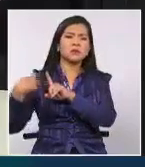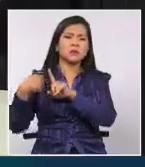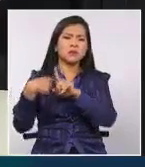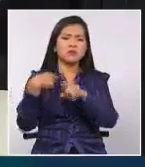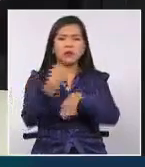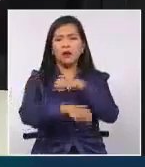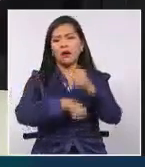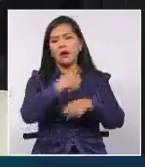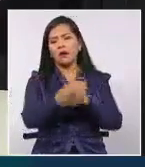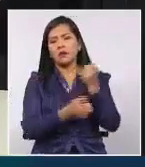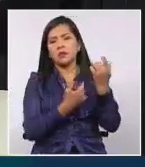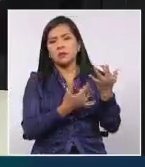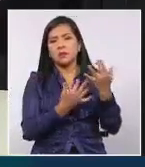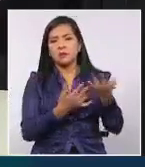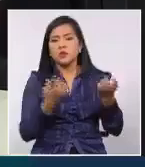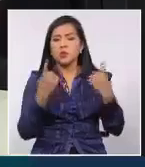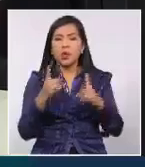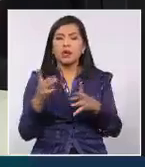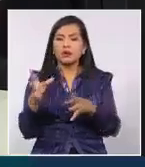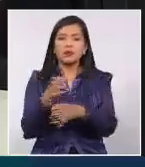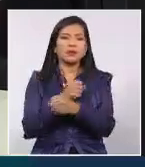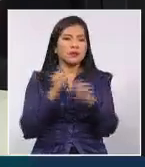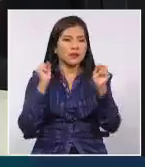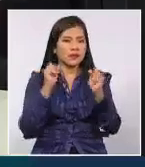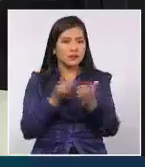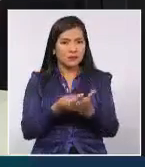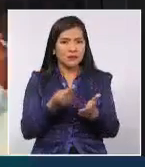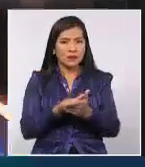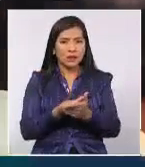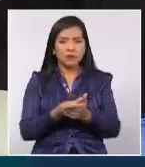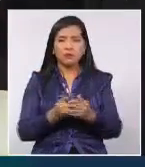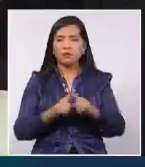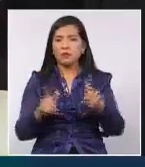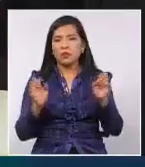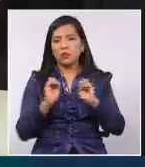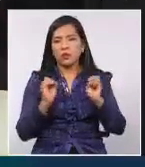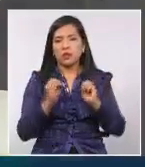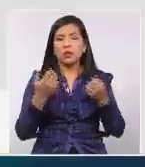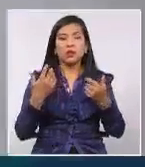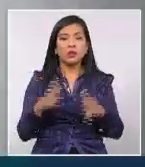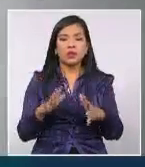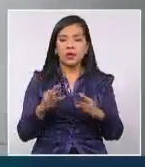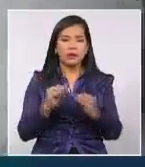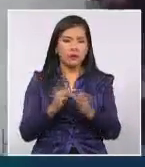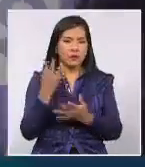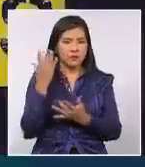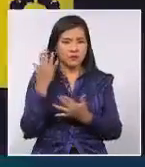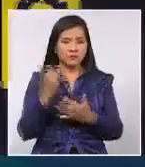esperando recuperar esos dineros que en última instancia han sido préstamos del Estado boliviano.